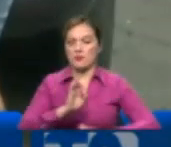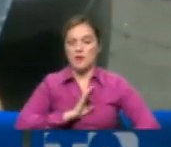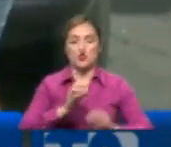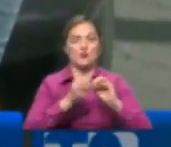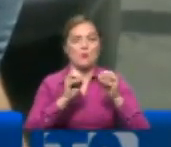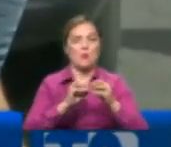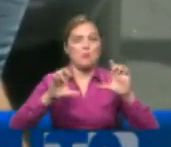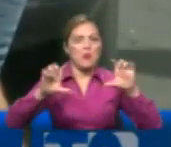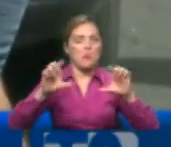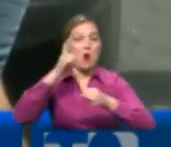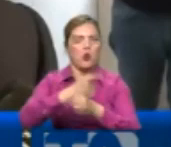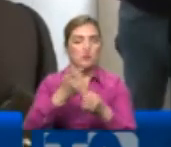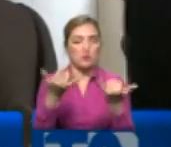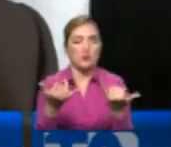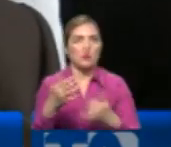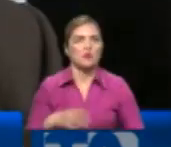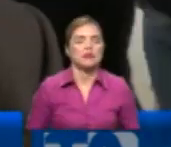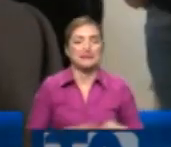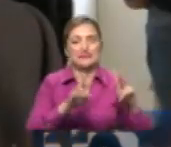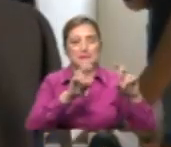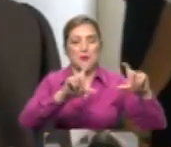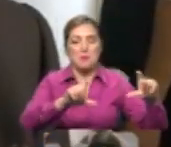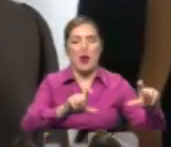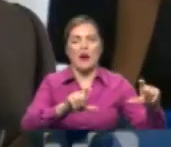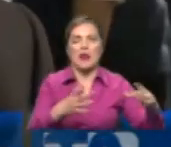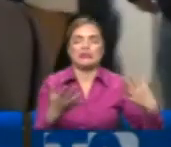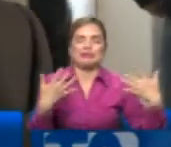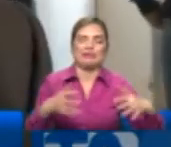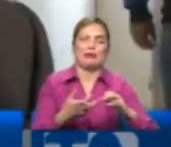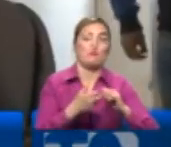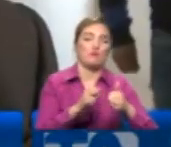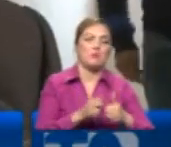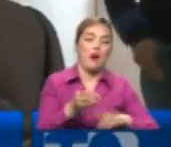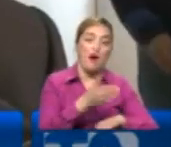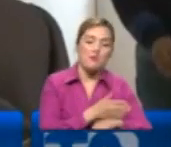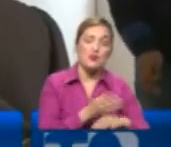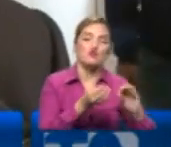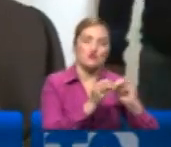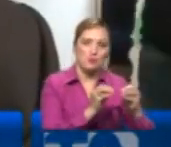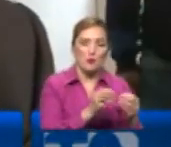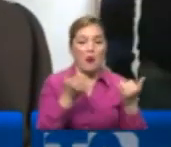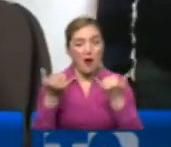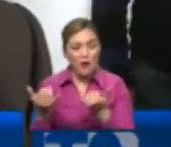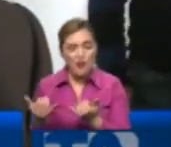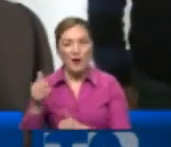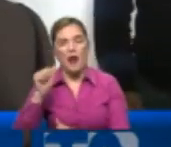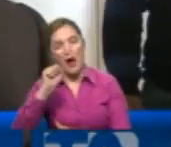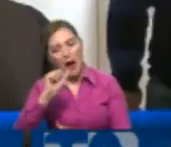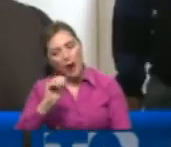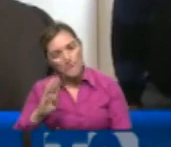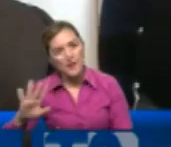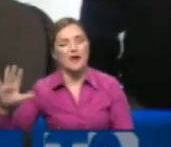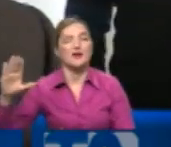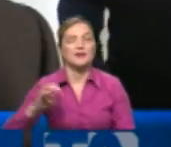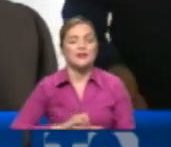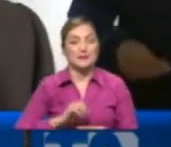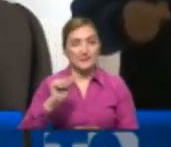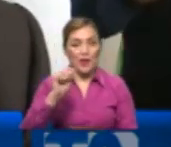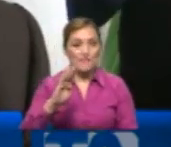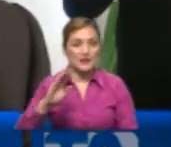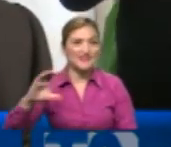contempla la ordenanza actual en el tema de las motocicletas del problema que se tiene en la actualidad es que al decir la la ordenanza que son los dos